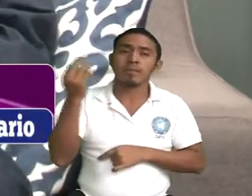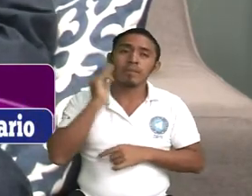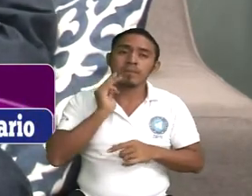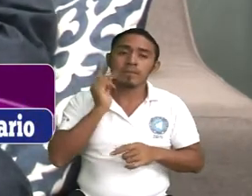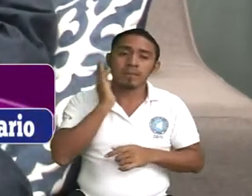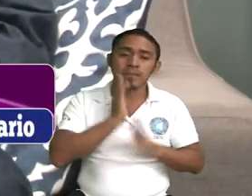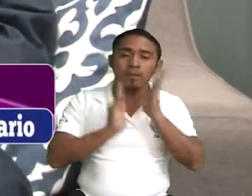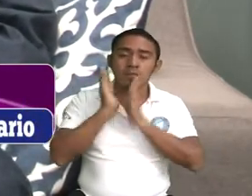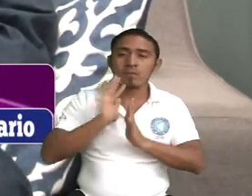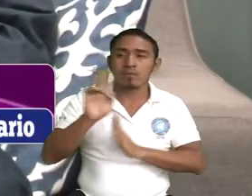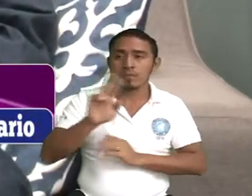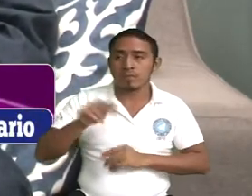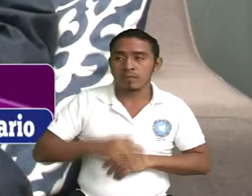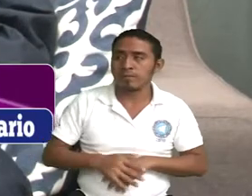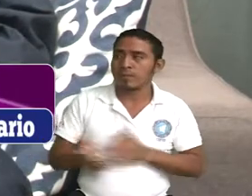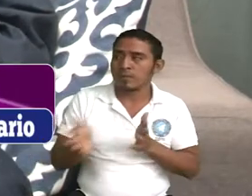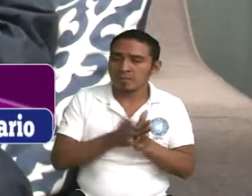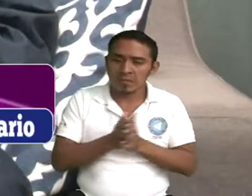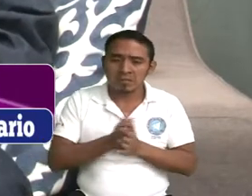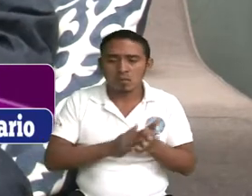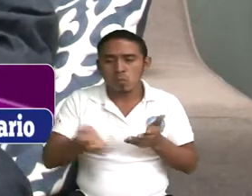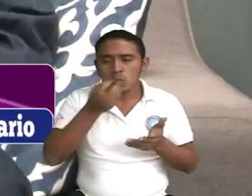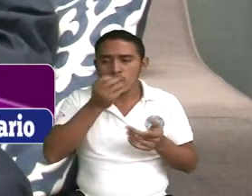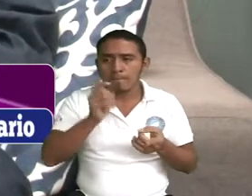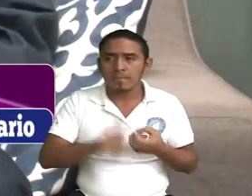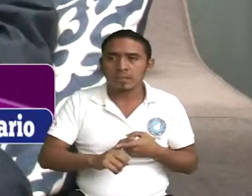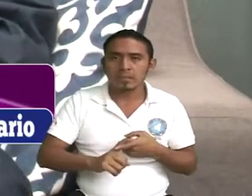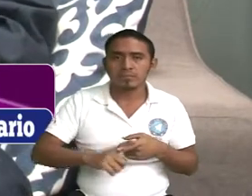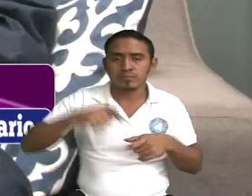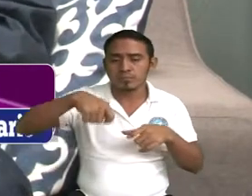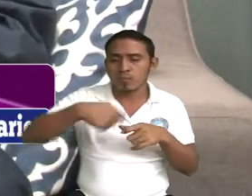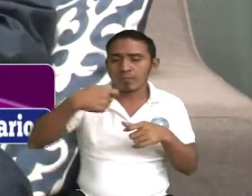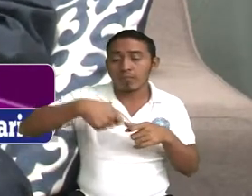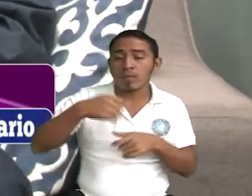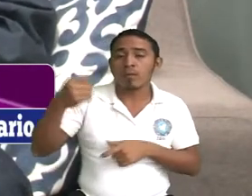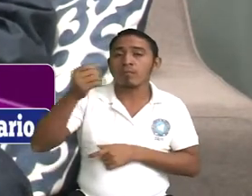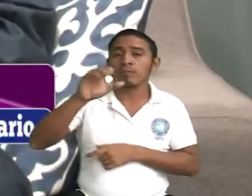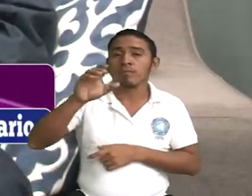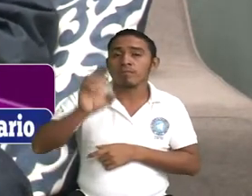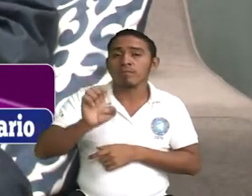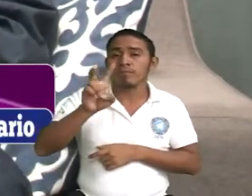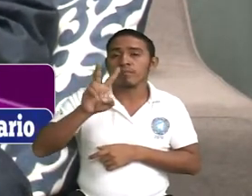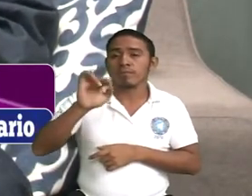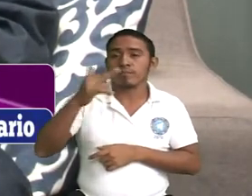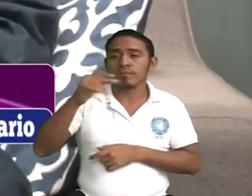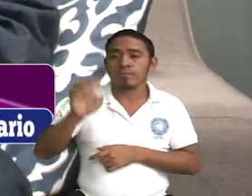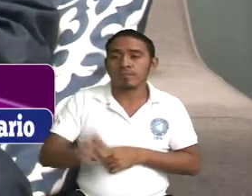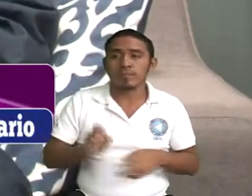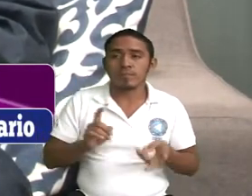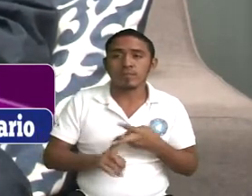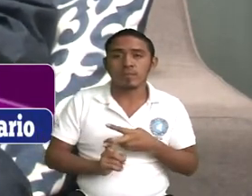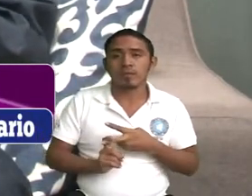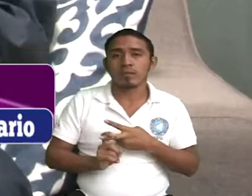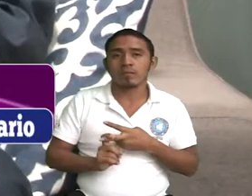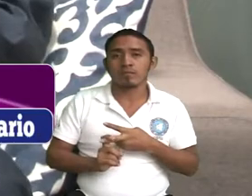¿verdad? Estuvieron probando degustaciones de ceviches, estuvieron probando, tuvimos